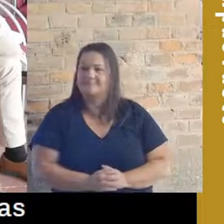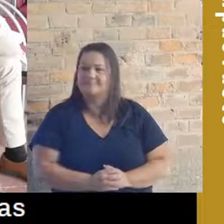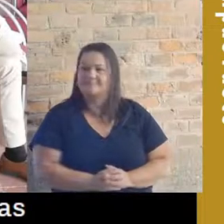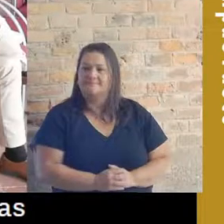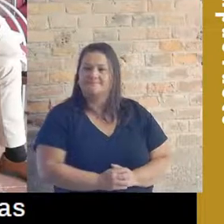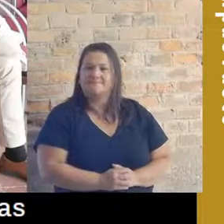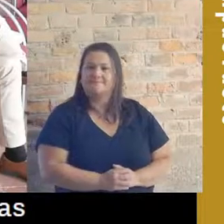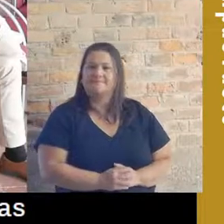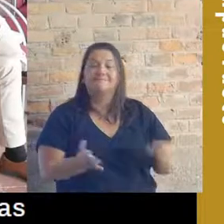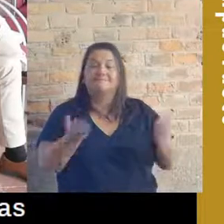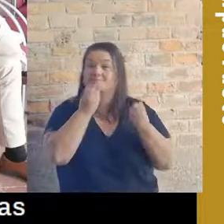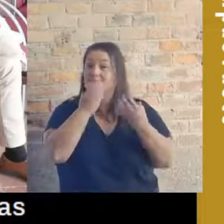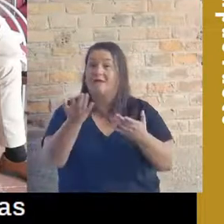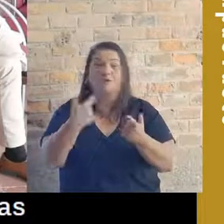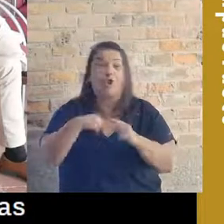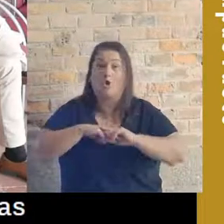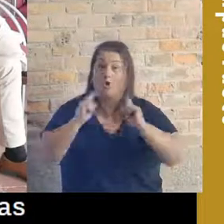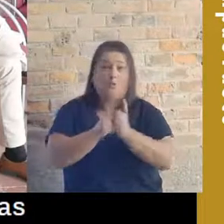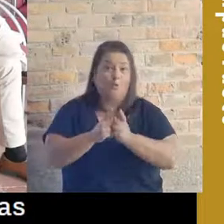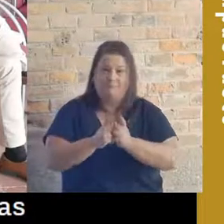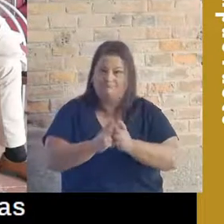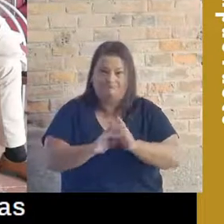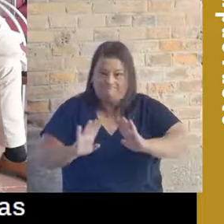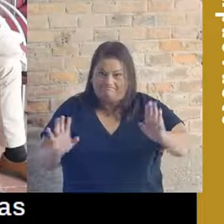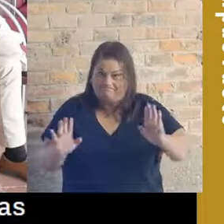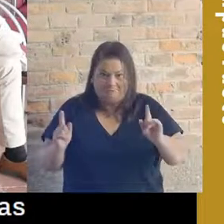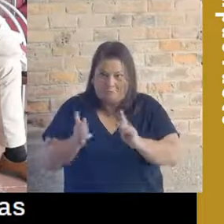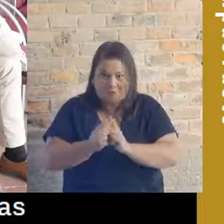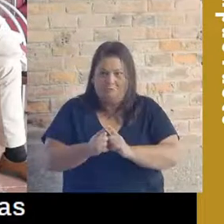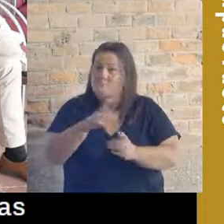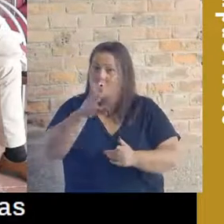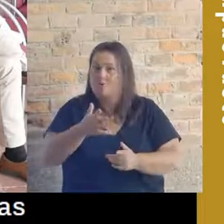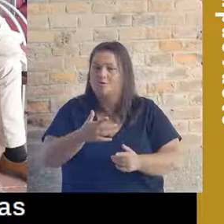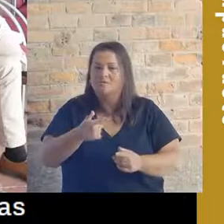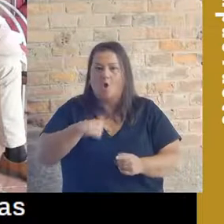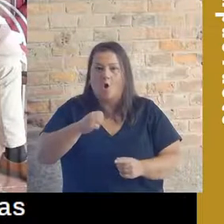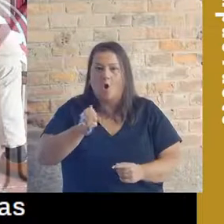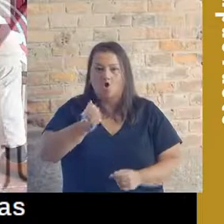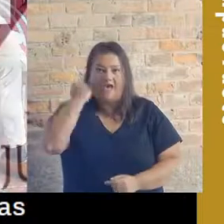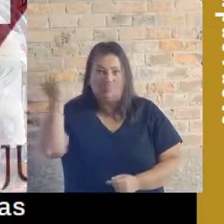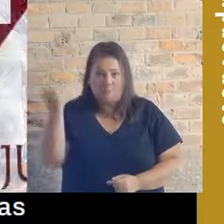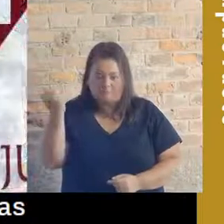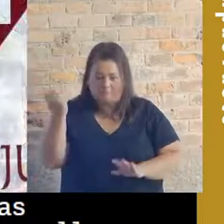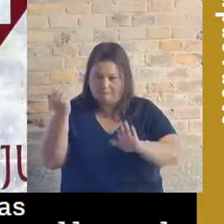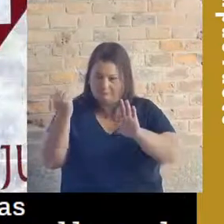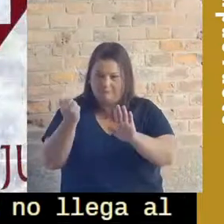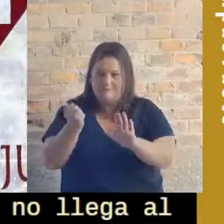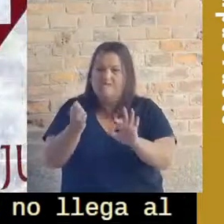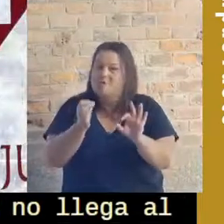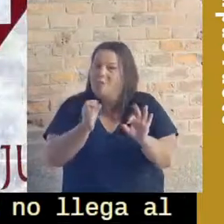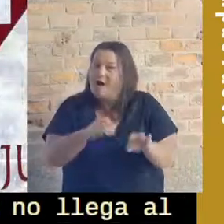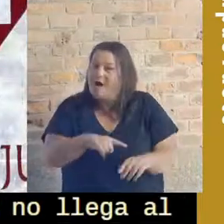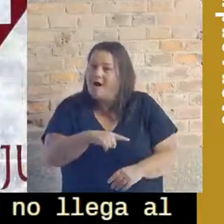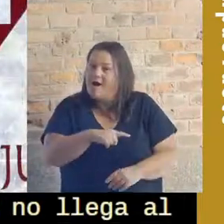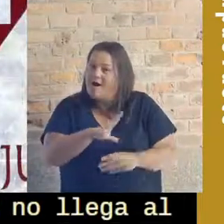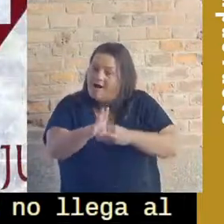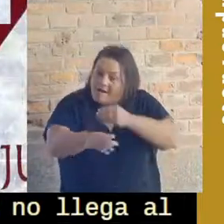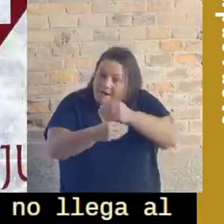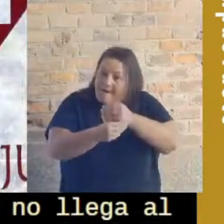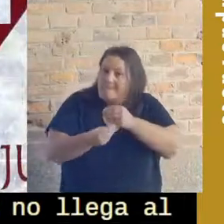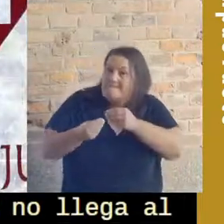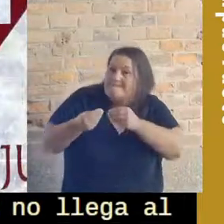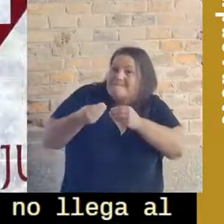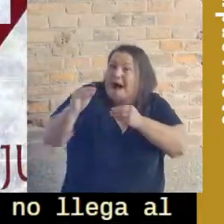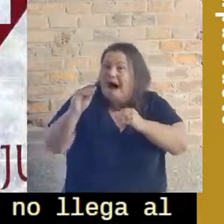gracias bien pues yo voy a ser muy breve porque mi osadía no llega al punto de Añadir